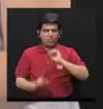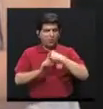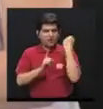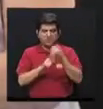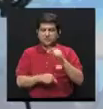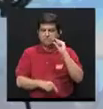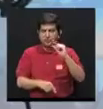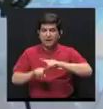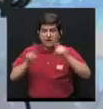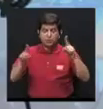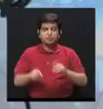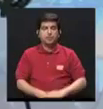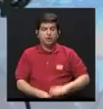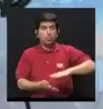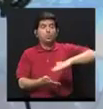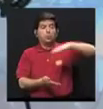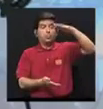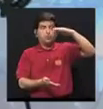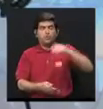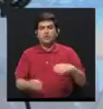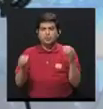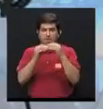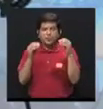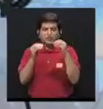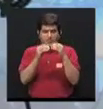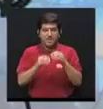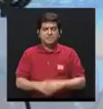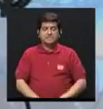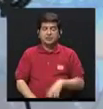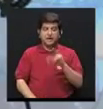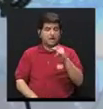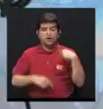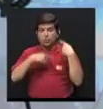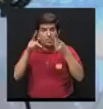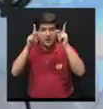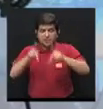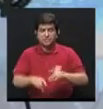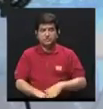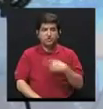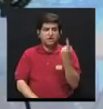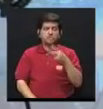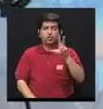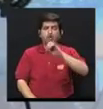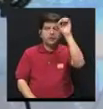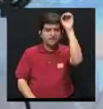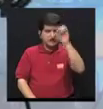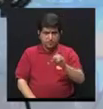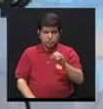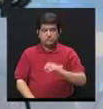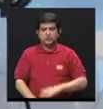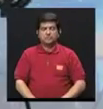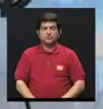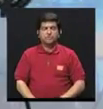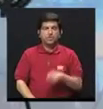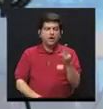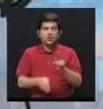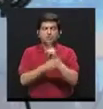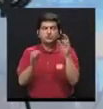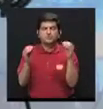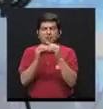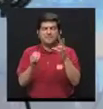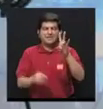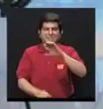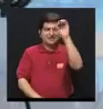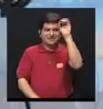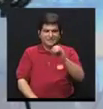produce mucho más de lo que realmente llega a la gente. Ellos solamente llegan al 30% y consumen más del 70% del